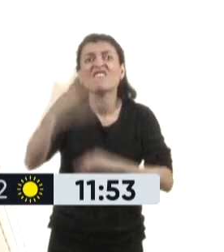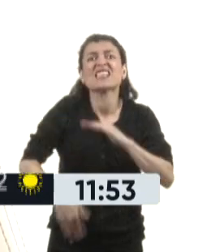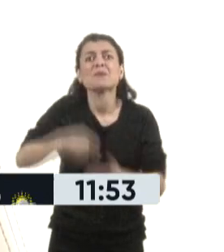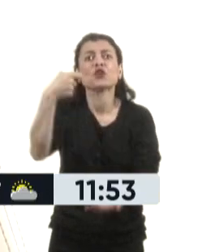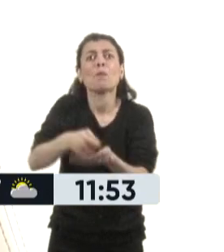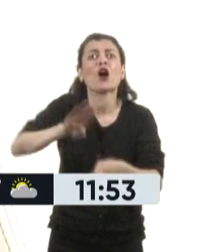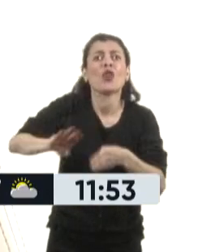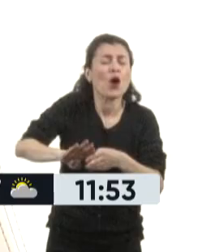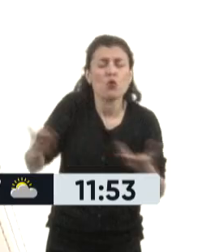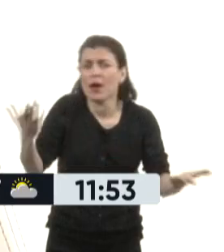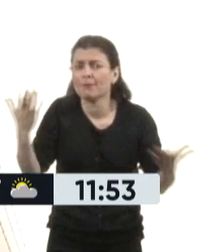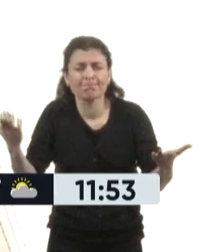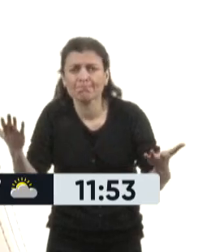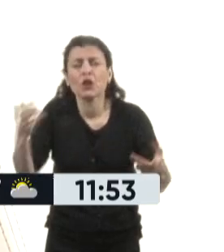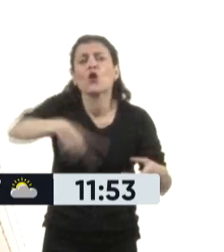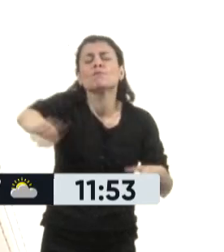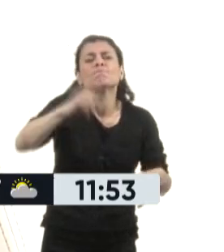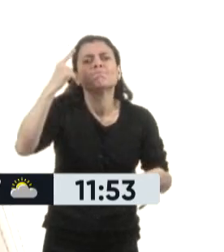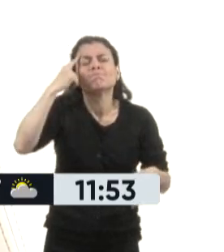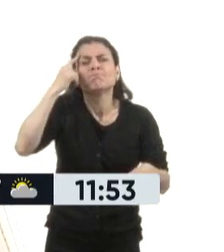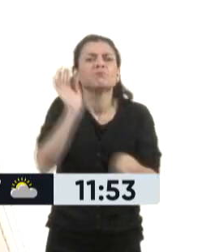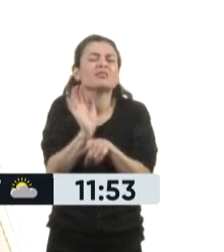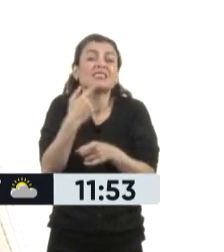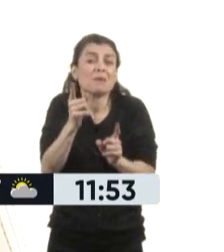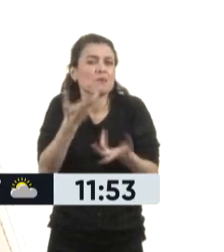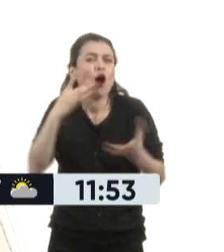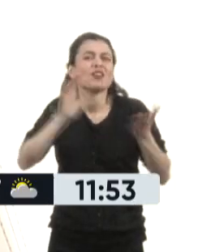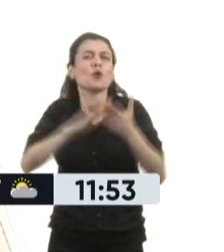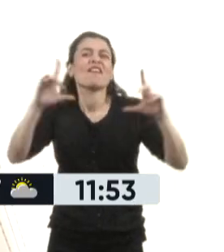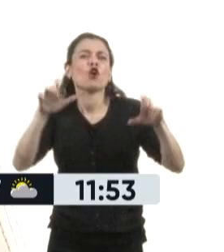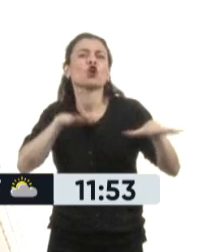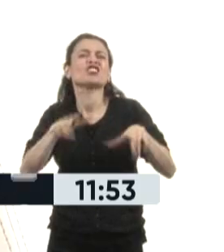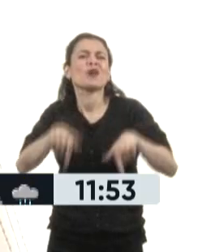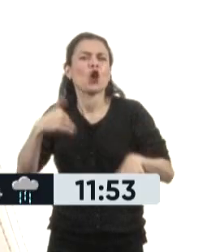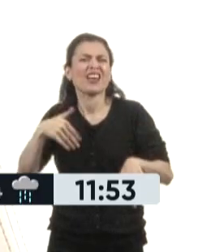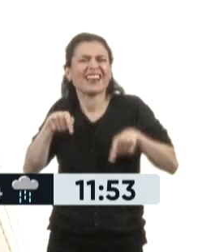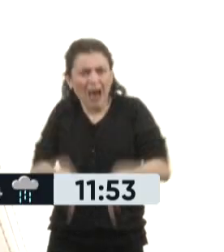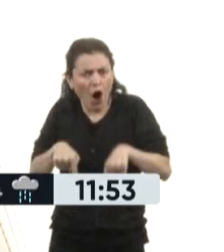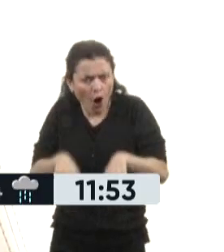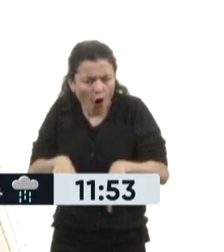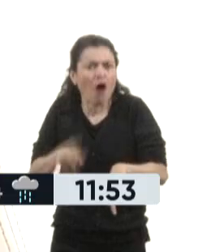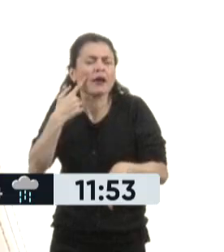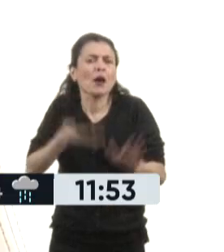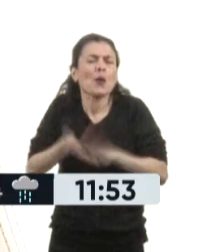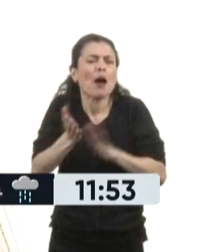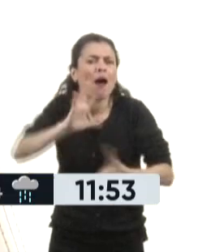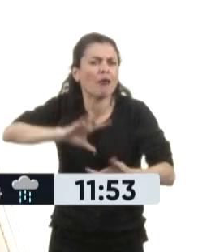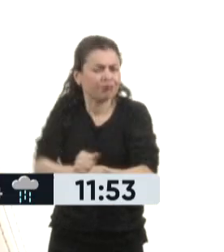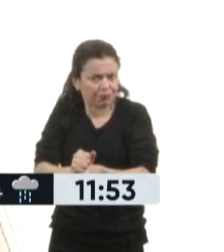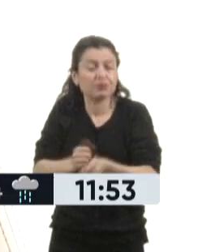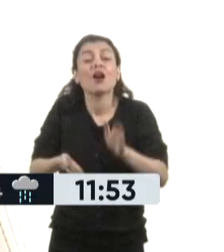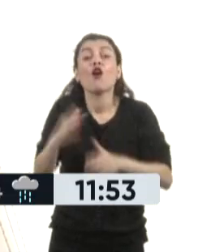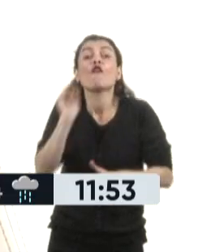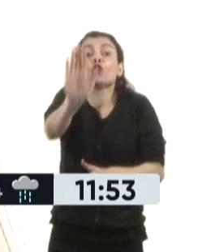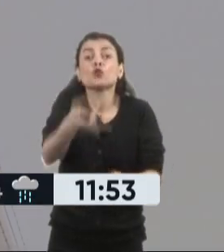Quería preguntarle si esta situación, si esta foto completa, justo como decía, complica a la Argentina en la posibilidad de un nuevo acuerdo con el